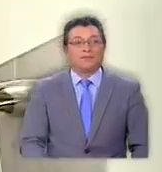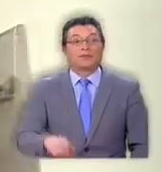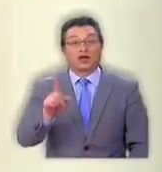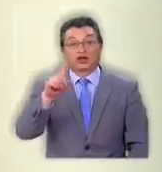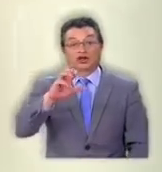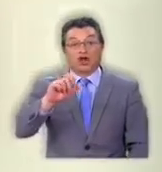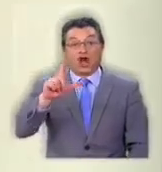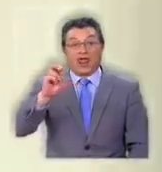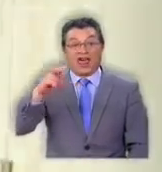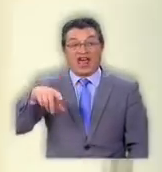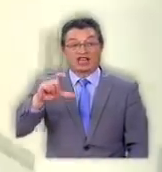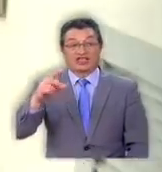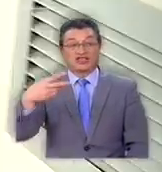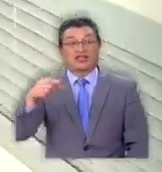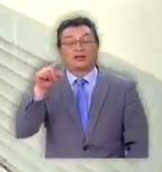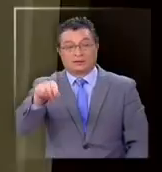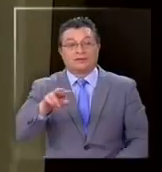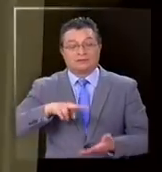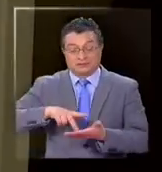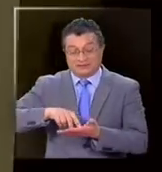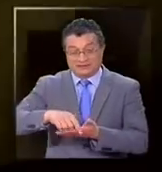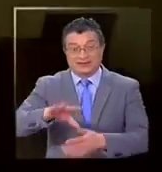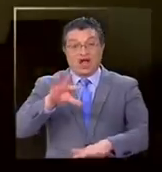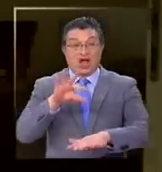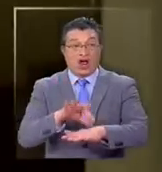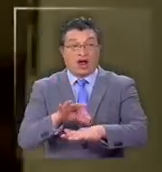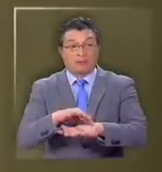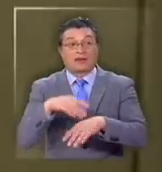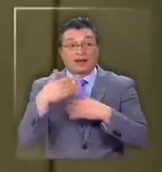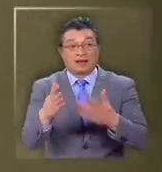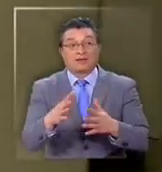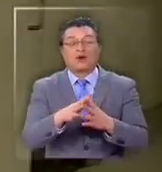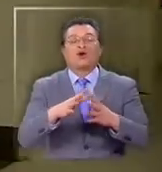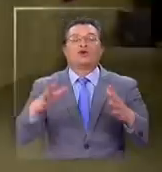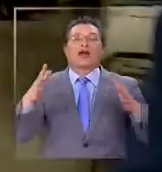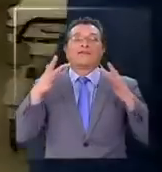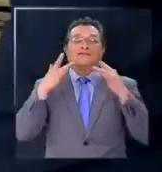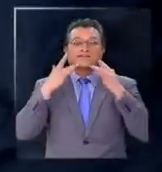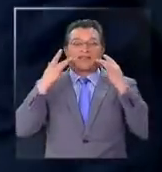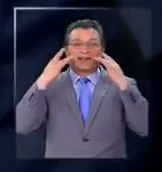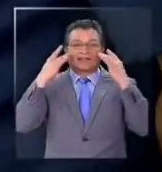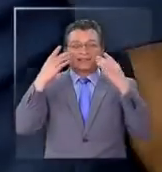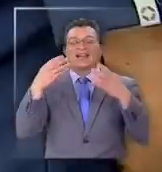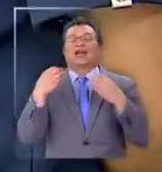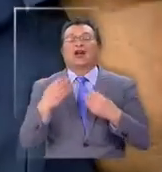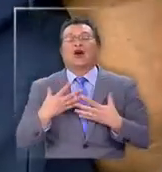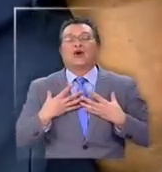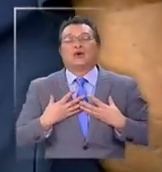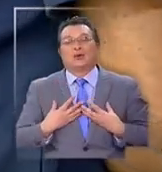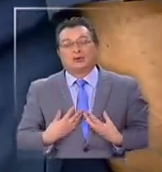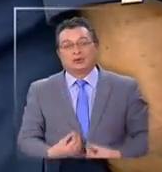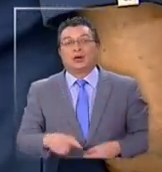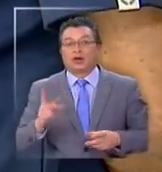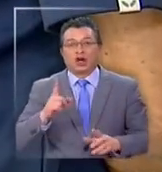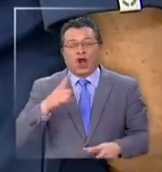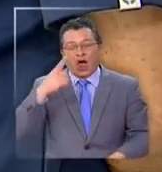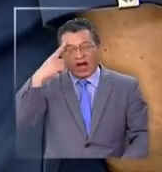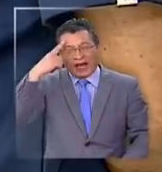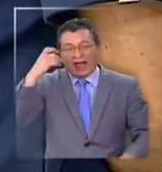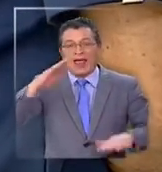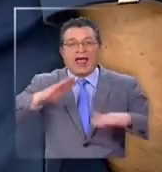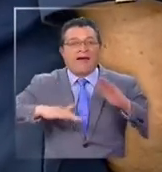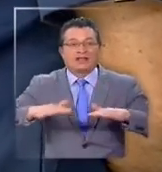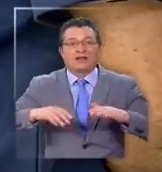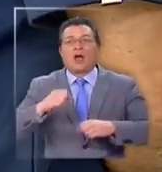Solange nunca imaginó que caminar por estos pasillos de hospital le traería tanta felicidad y sosiego que por momentos no lo cree.